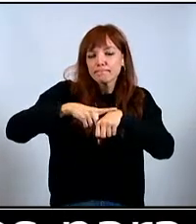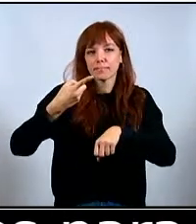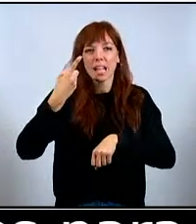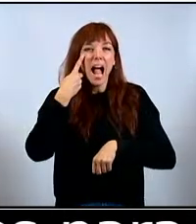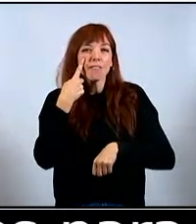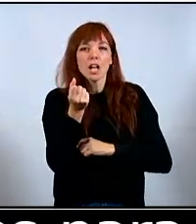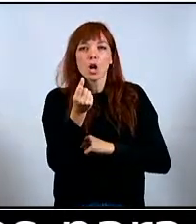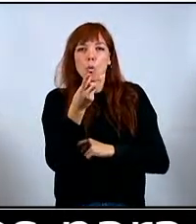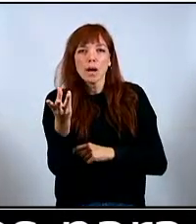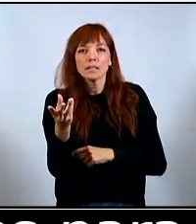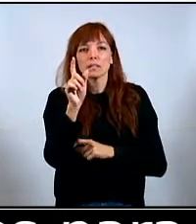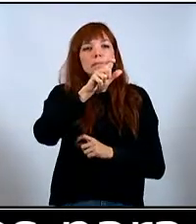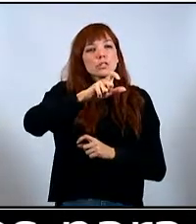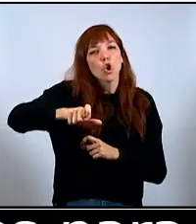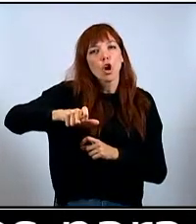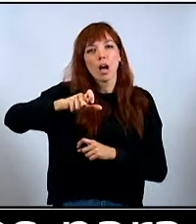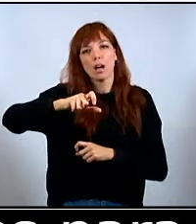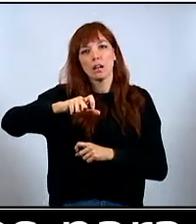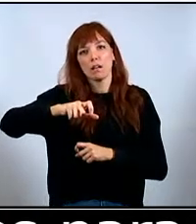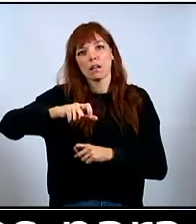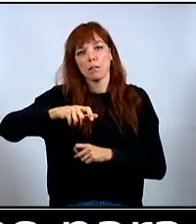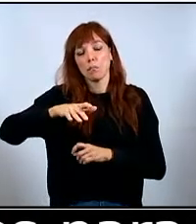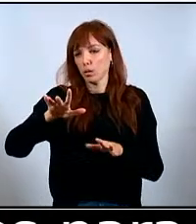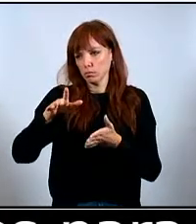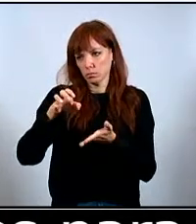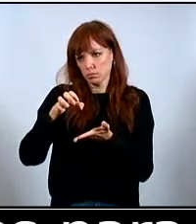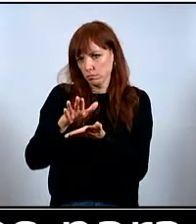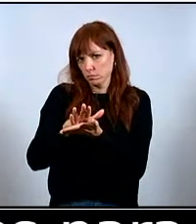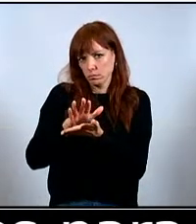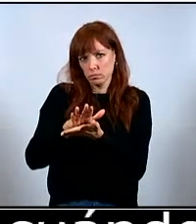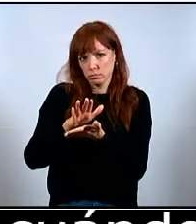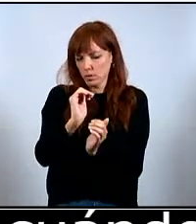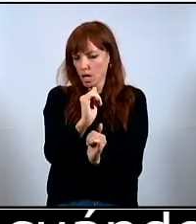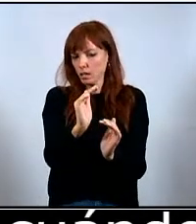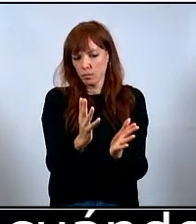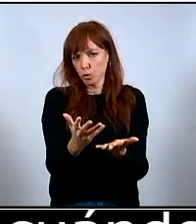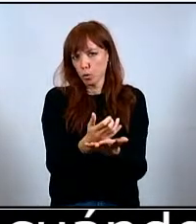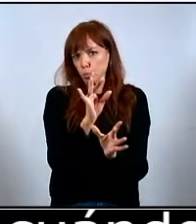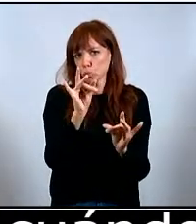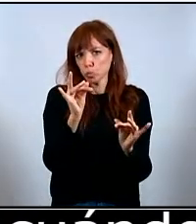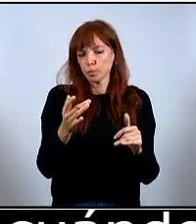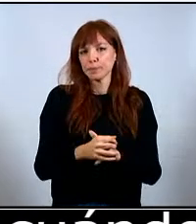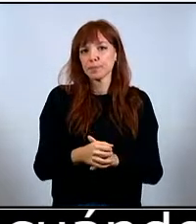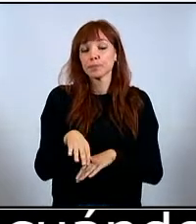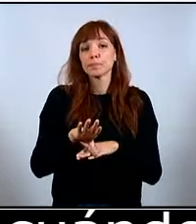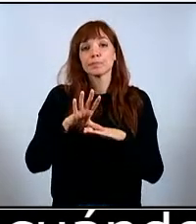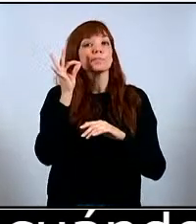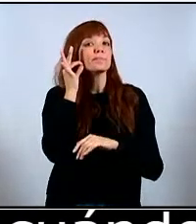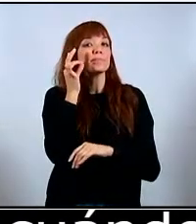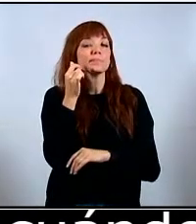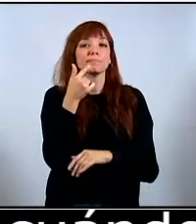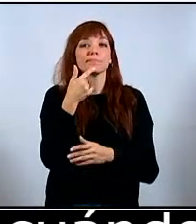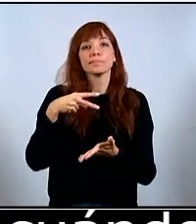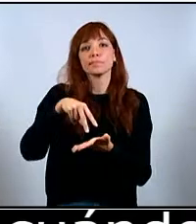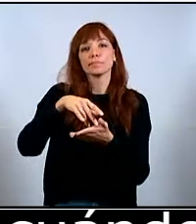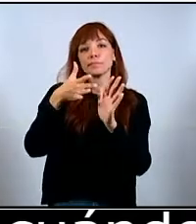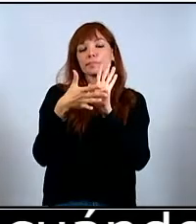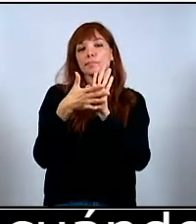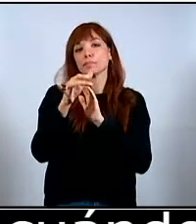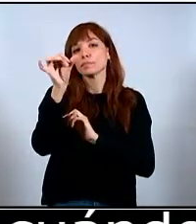y cuándo van a venir. Pero no le quepa la menor duda que estos menores van a ser atendidos. Les decía la consejera el otro día en su comparecencia